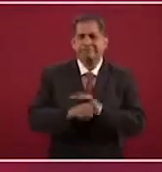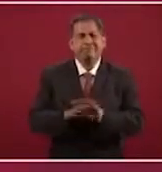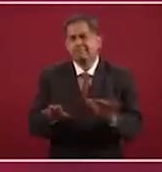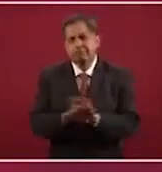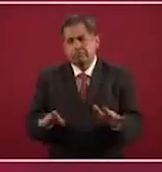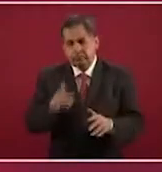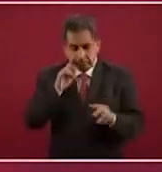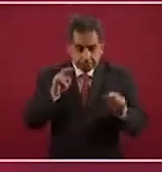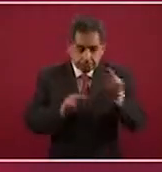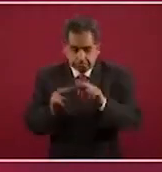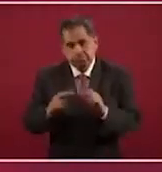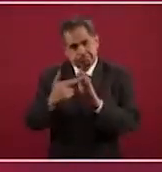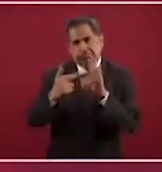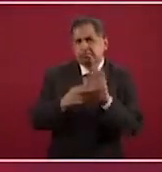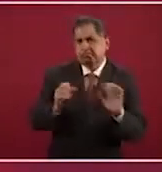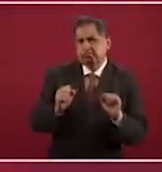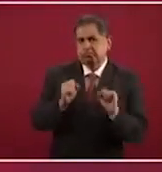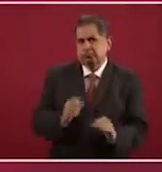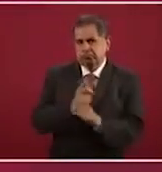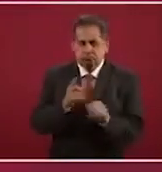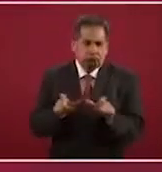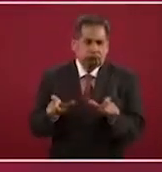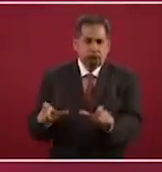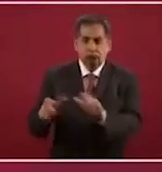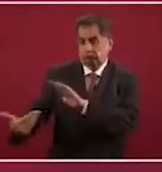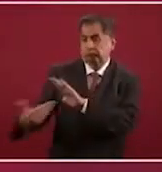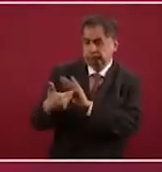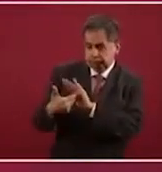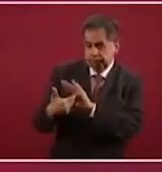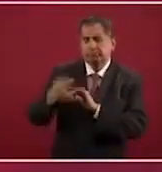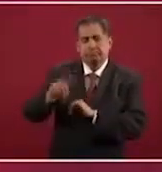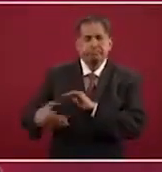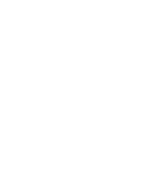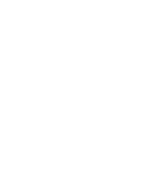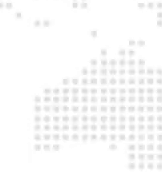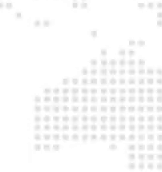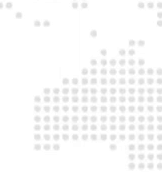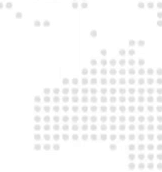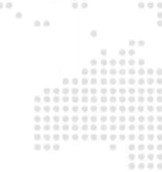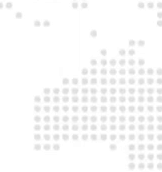pero sí estamos siguiendo los protocolos de seguridad, porque sí fue una realidad lo que ocurrió, ¿verdad?